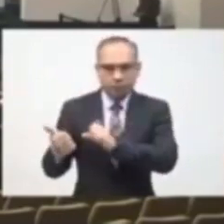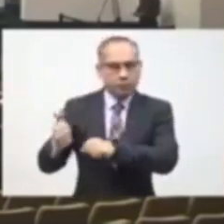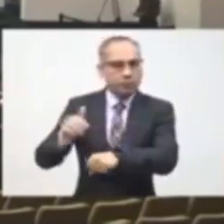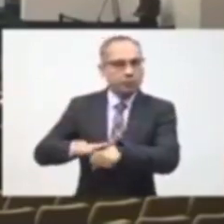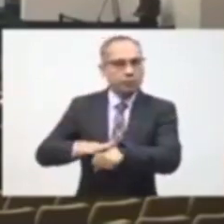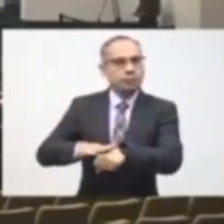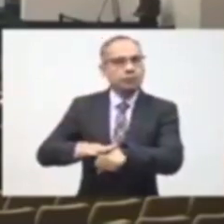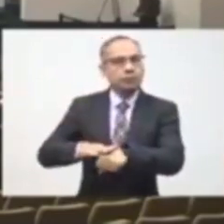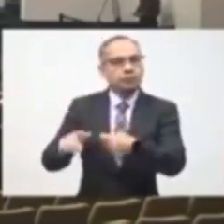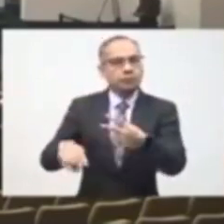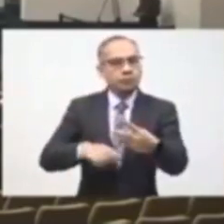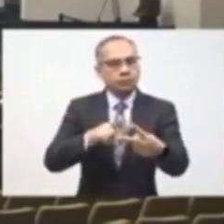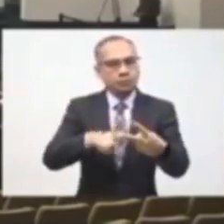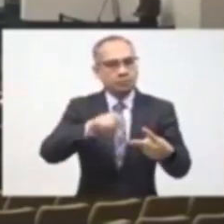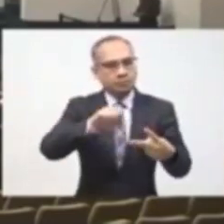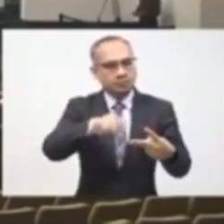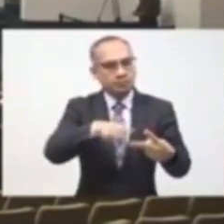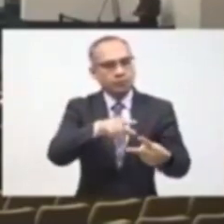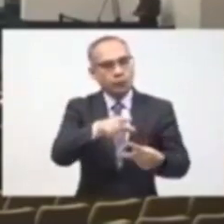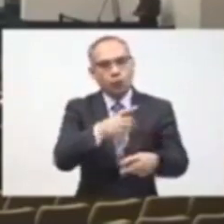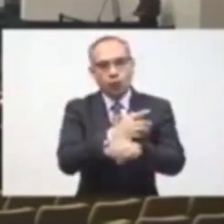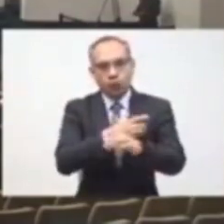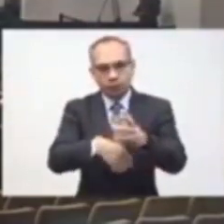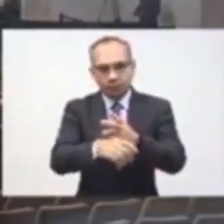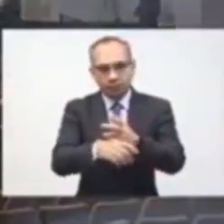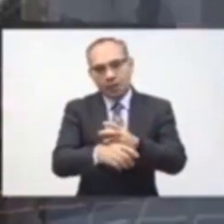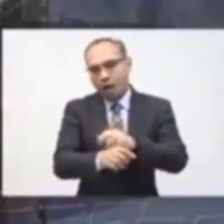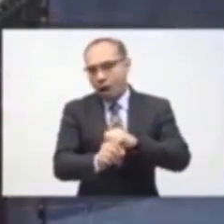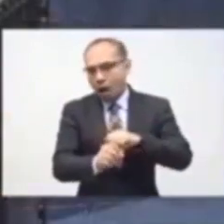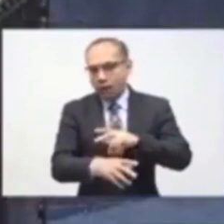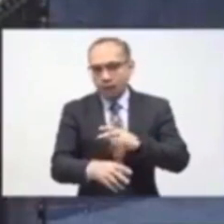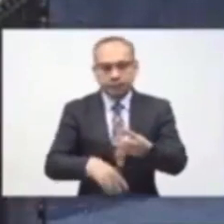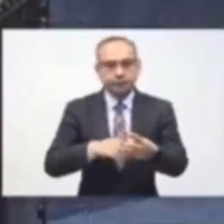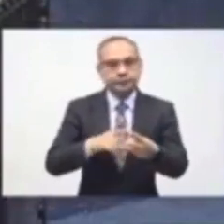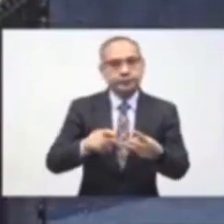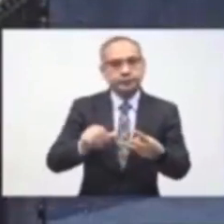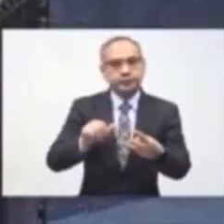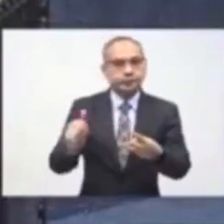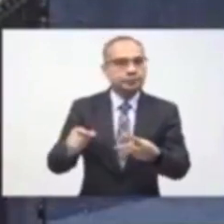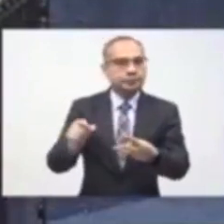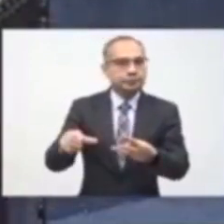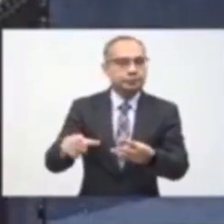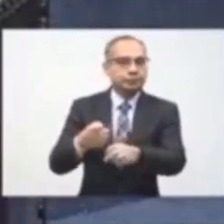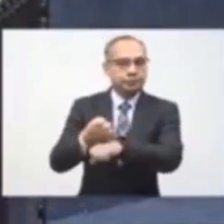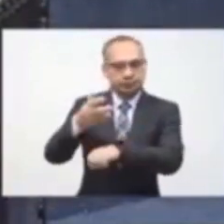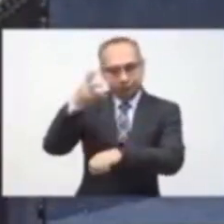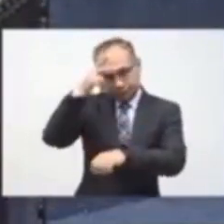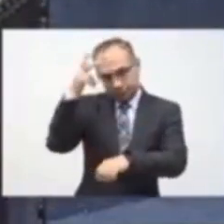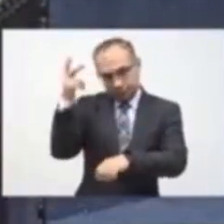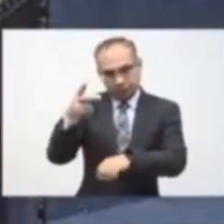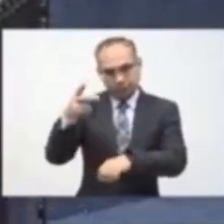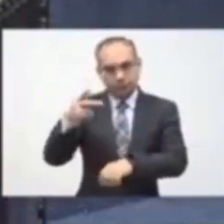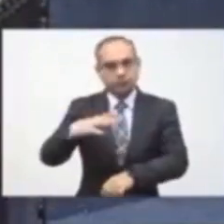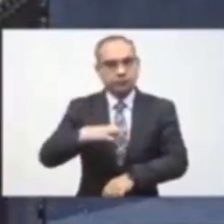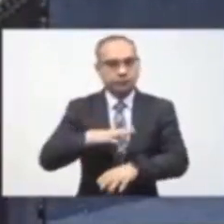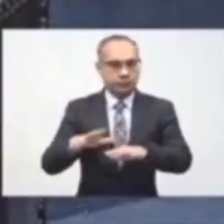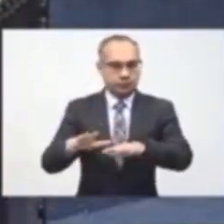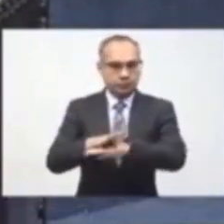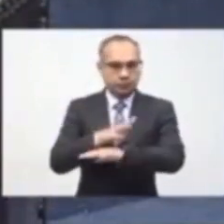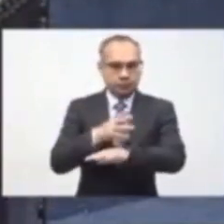la diputada de morena Lizeth Marcelino Tovar integrante de dicha comisión lo que se establece la creación